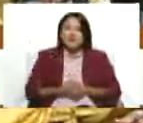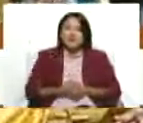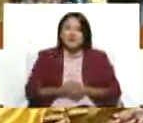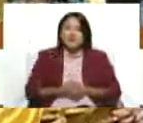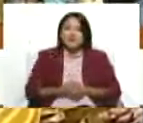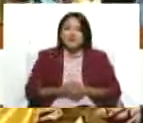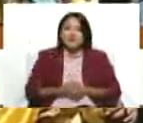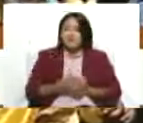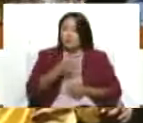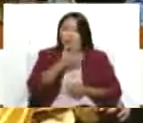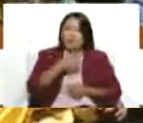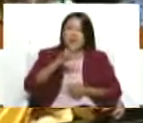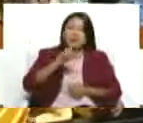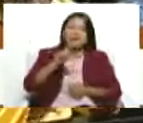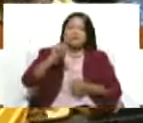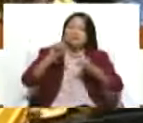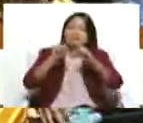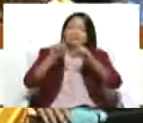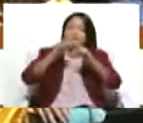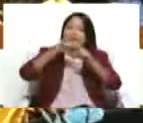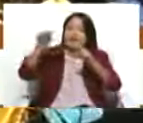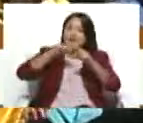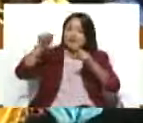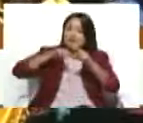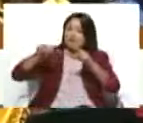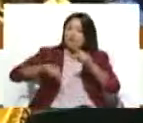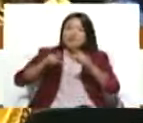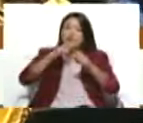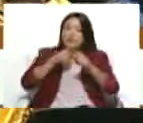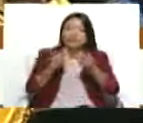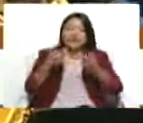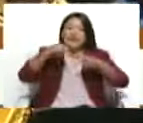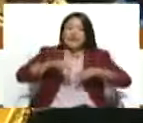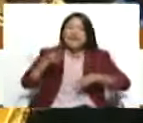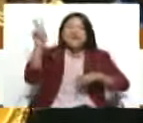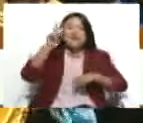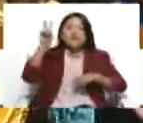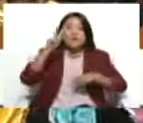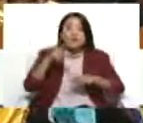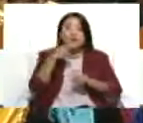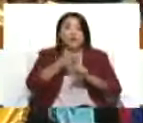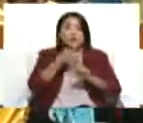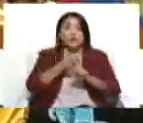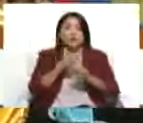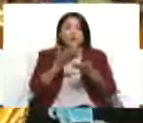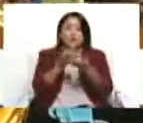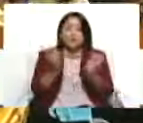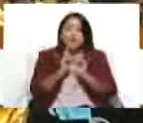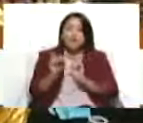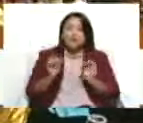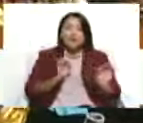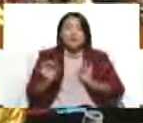No hay rayas de ningún tipo. Es la patria la que está en juego. Vamos pues, hermanos y hermanas,